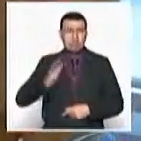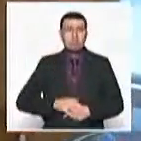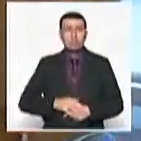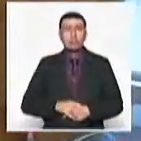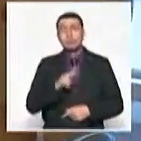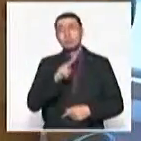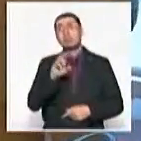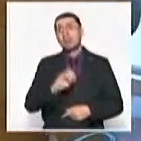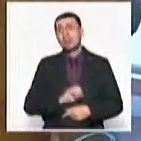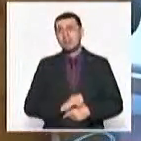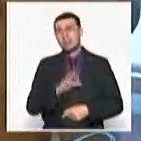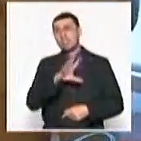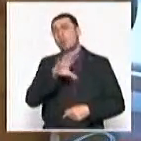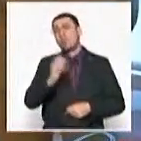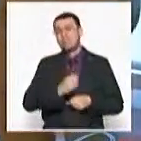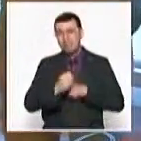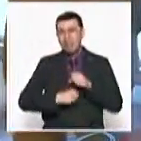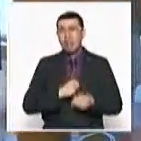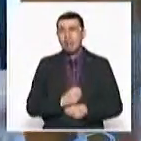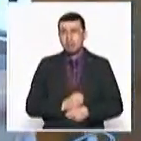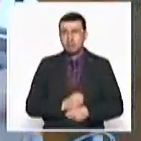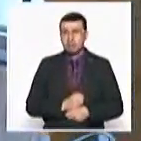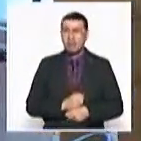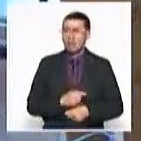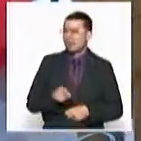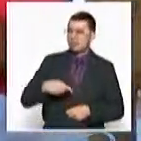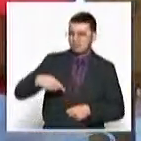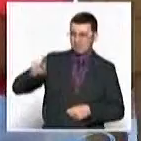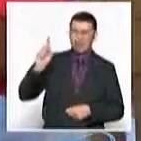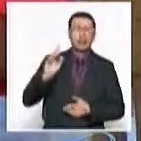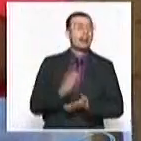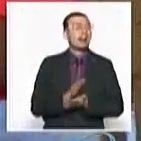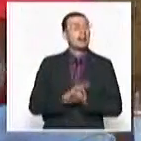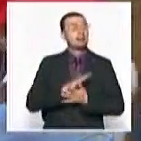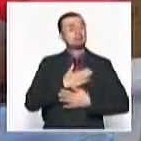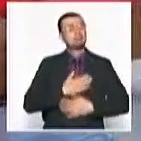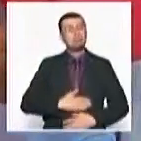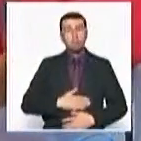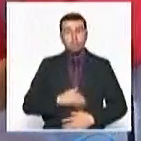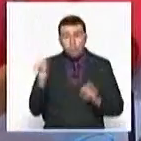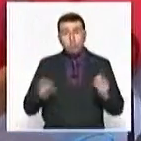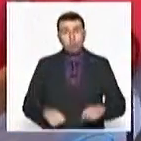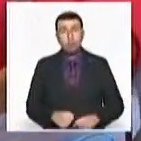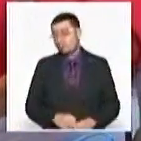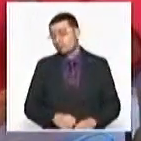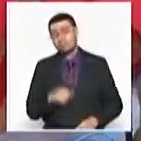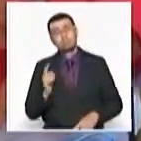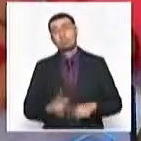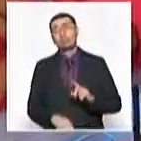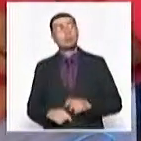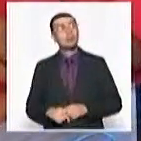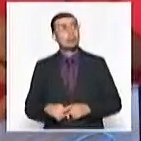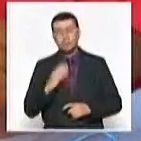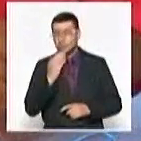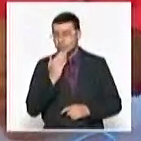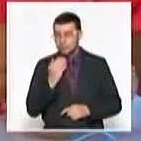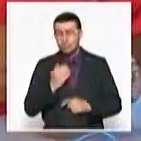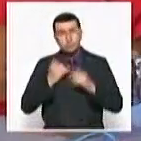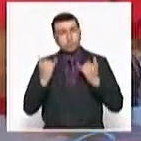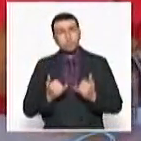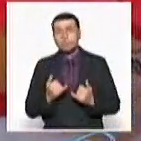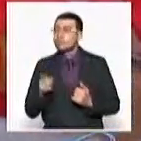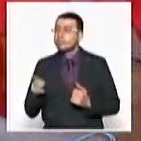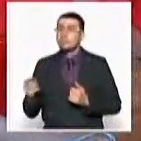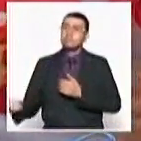50 años. Y quedar uno con la conciencia tranquila que despachó hacia un paciente. Nosotros, actualmente yo recibo